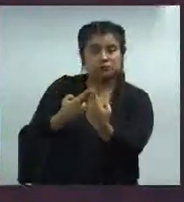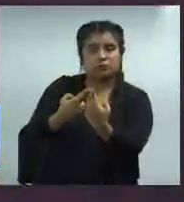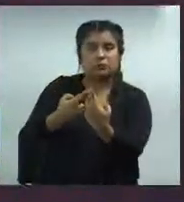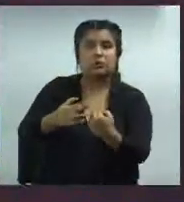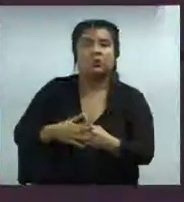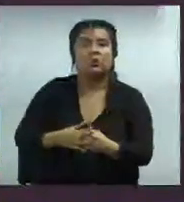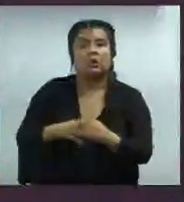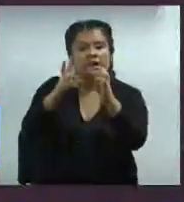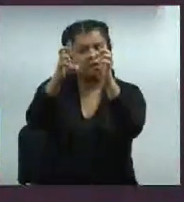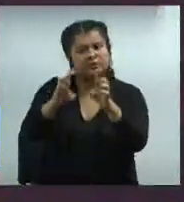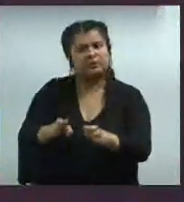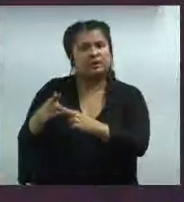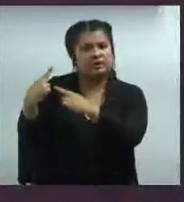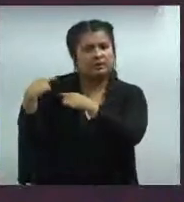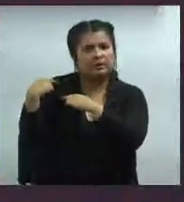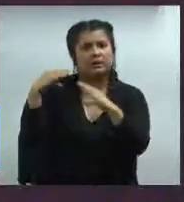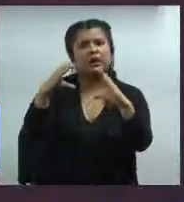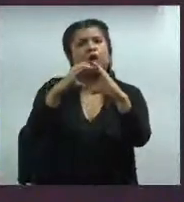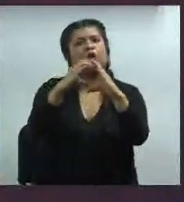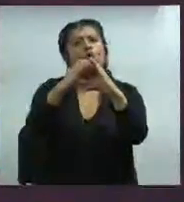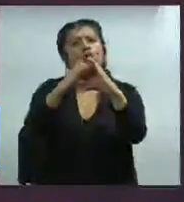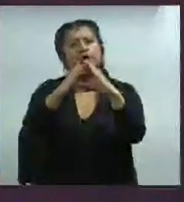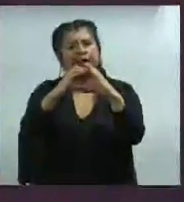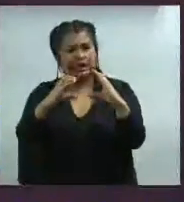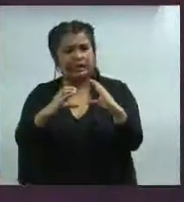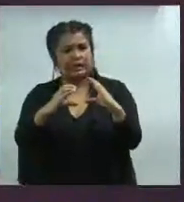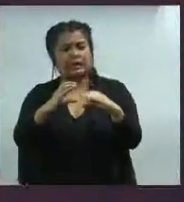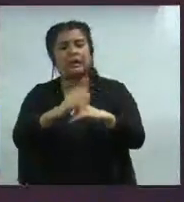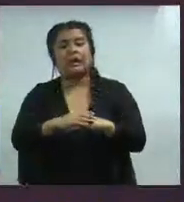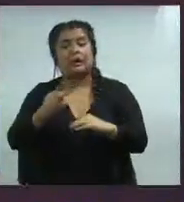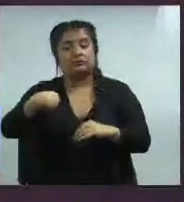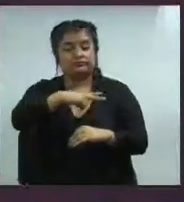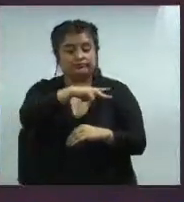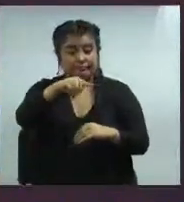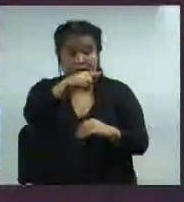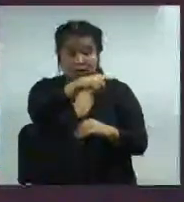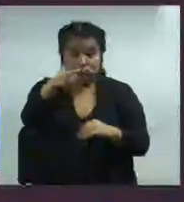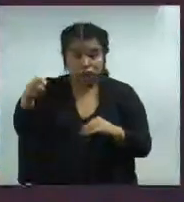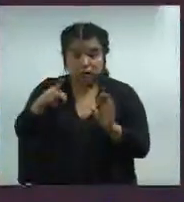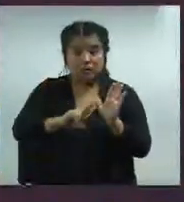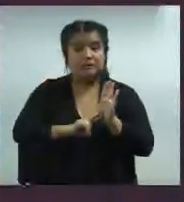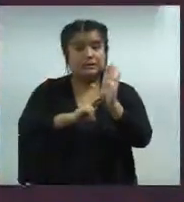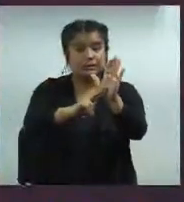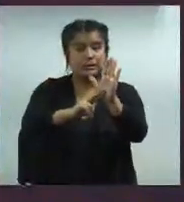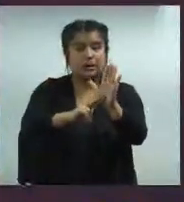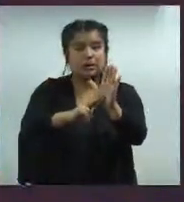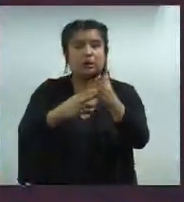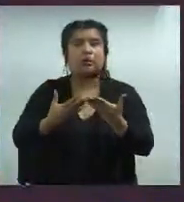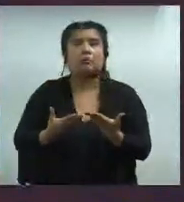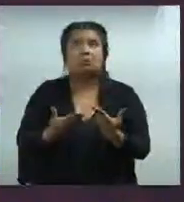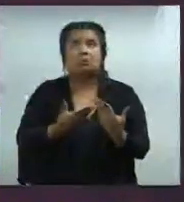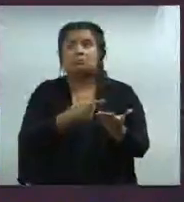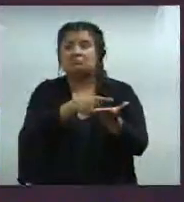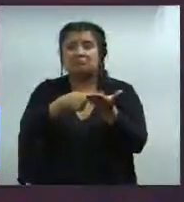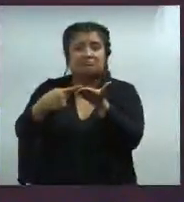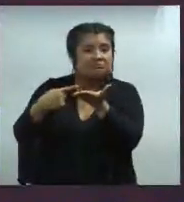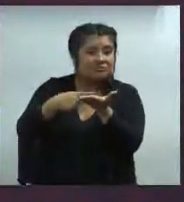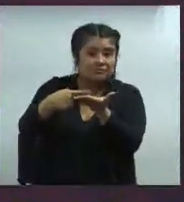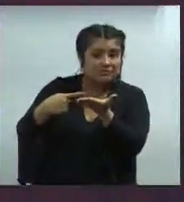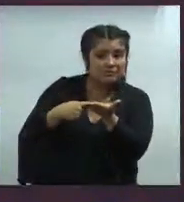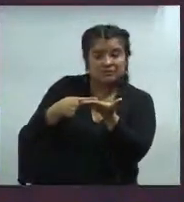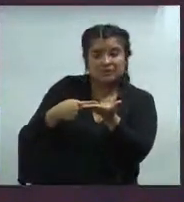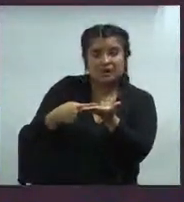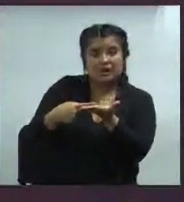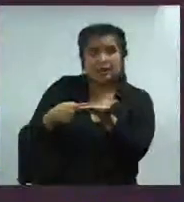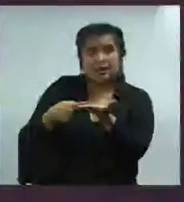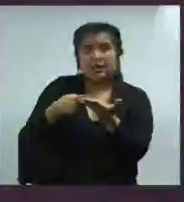a los directivos de CONRED, los cuales han presentado una y mil excusas diciendo de que